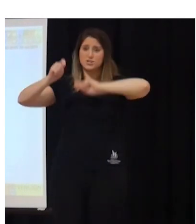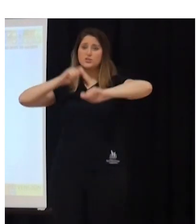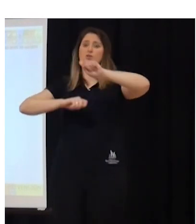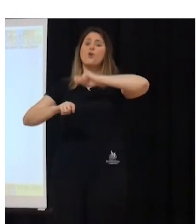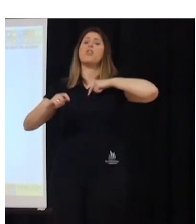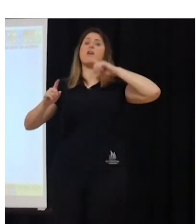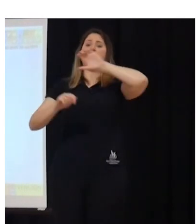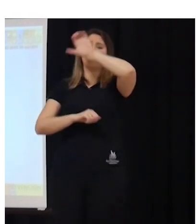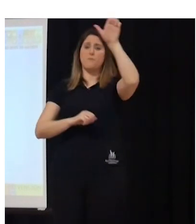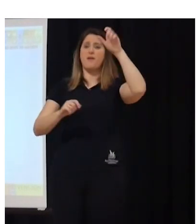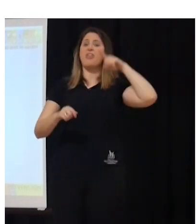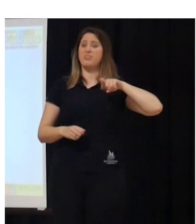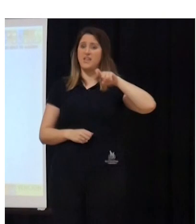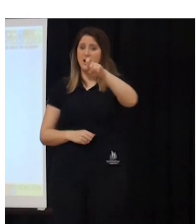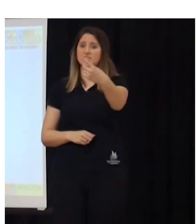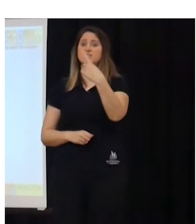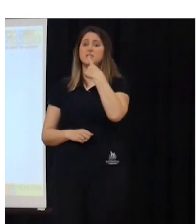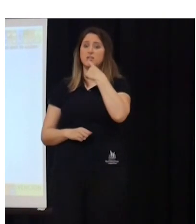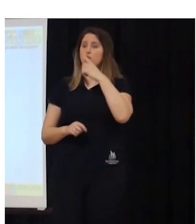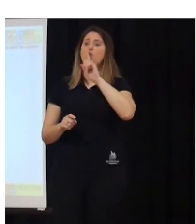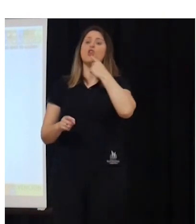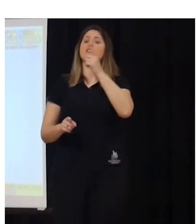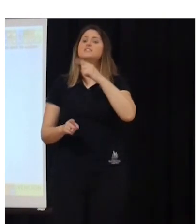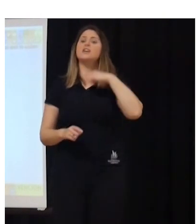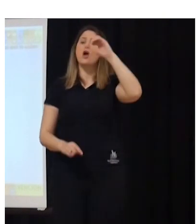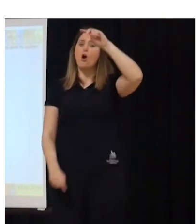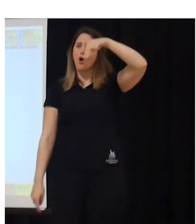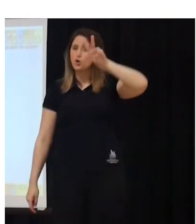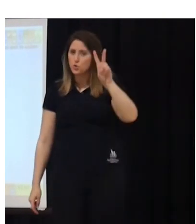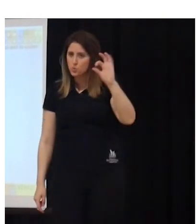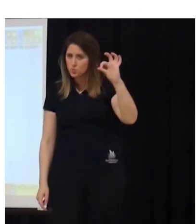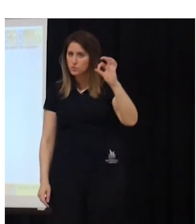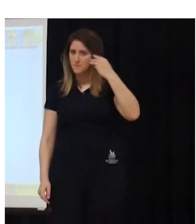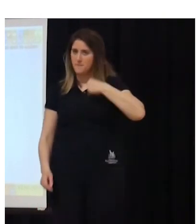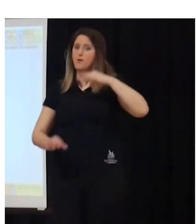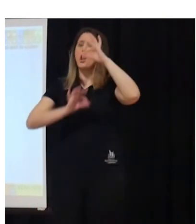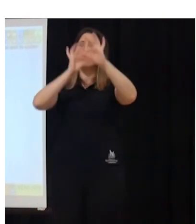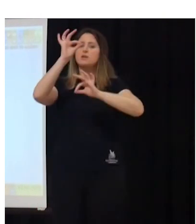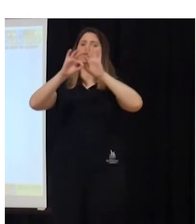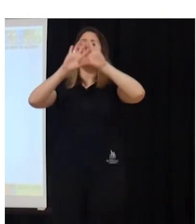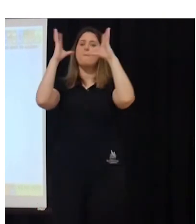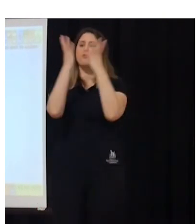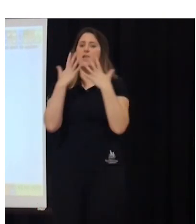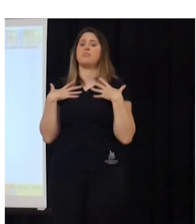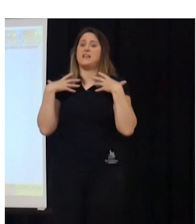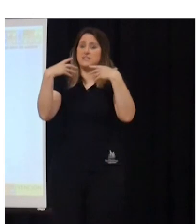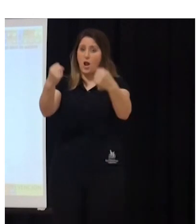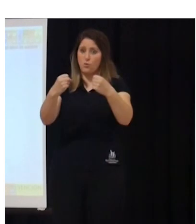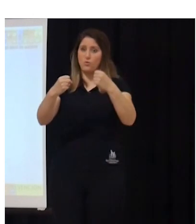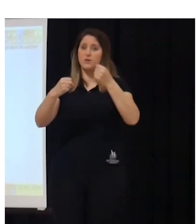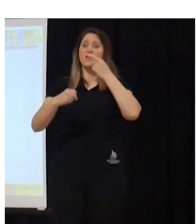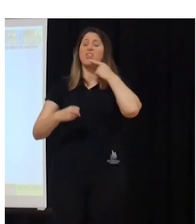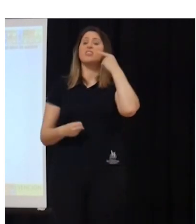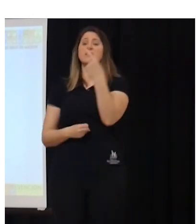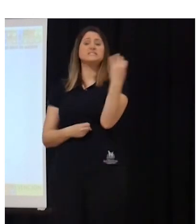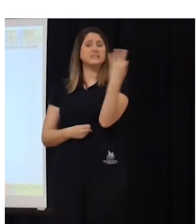el Cáncer, lo dice la OMS, eso que suena también como la Organización Mundial de la Salud, y con el